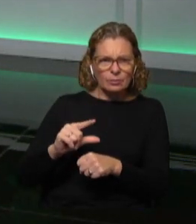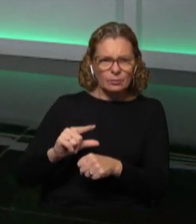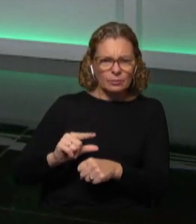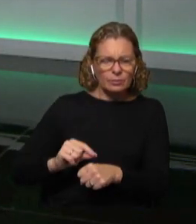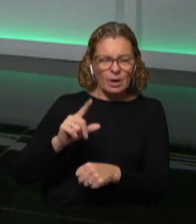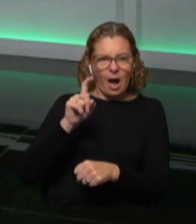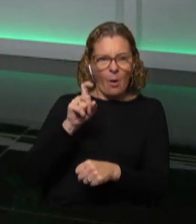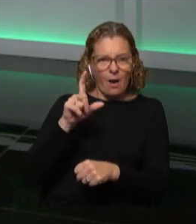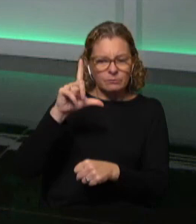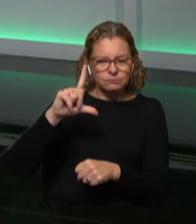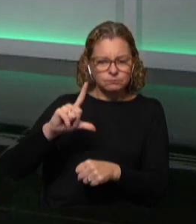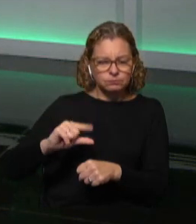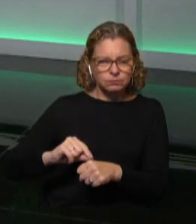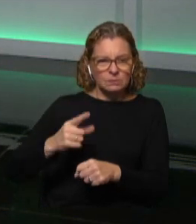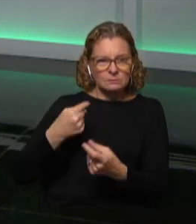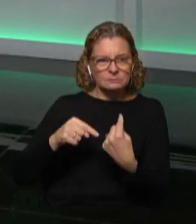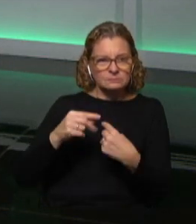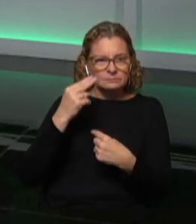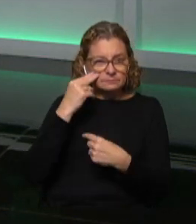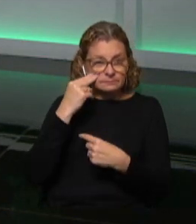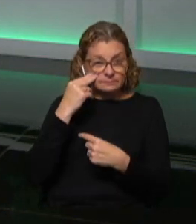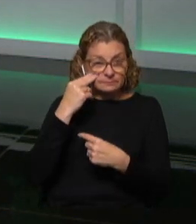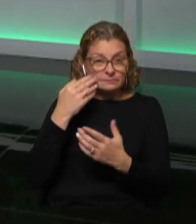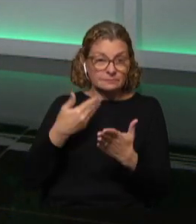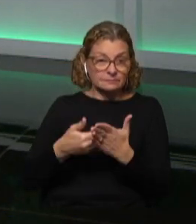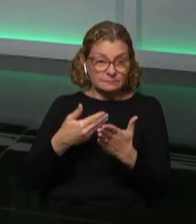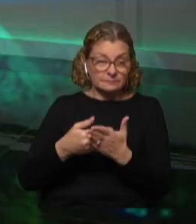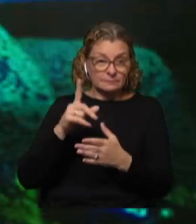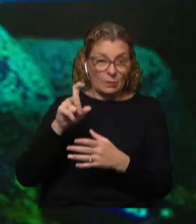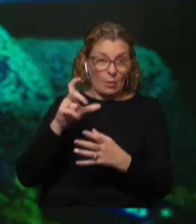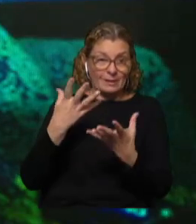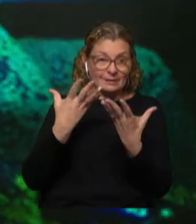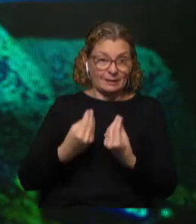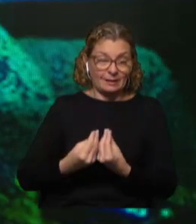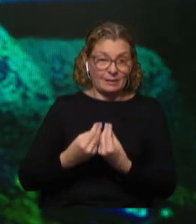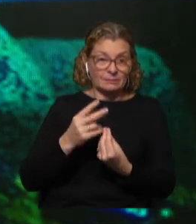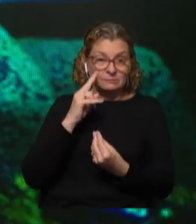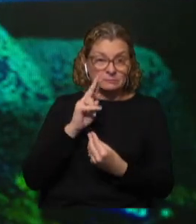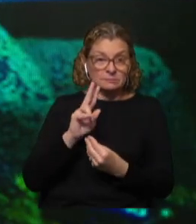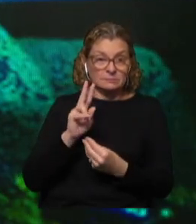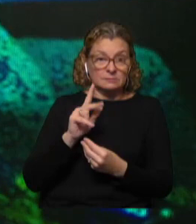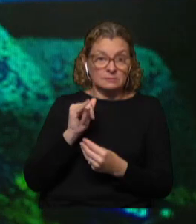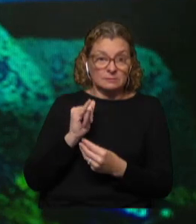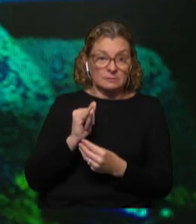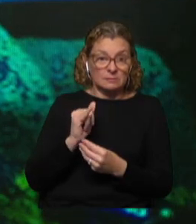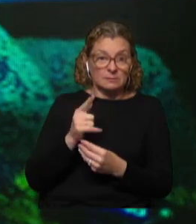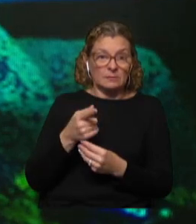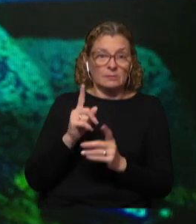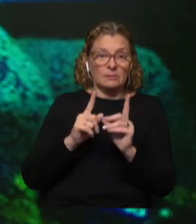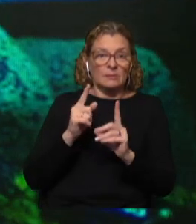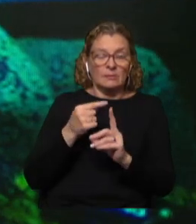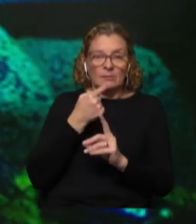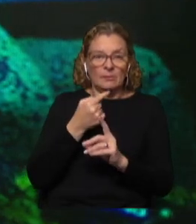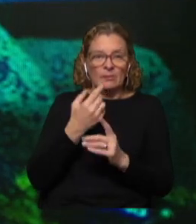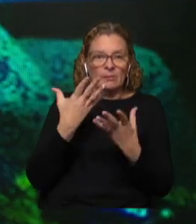del agua, además en este marco de crisis hídrica y de sequía, ¿no? Si bien por un lado, bueno, es innegable este factor